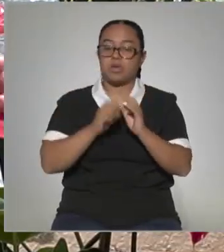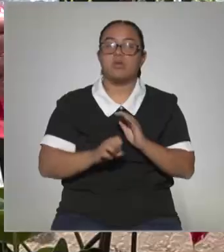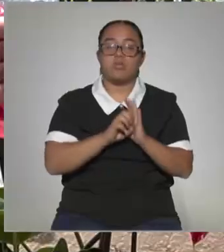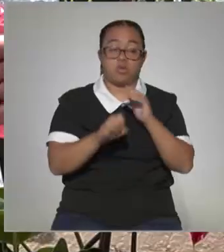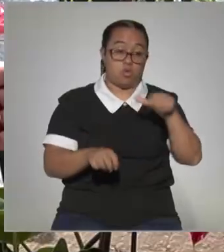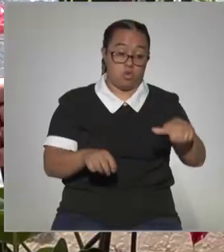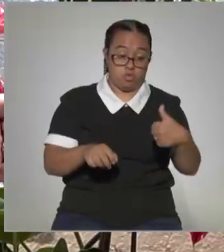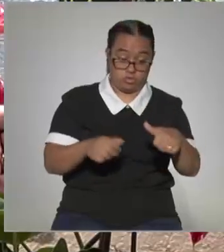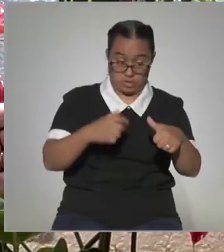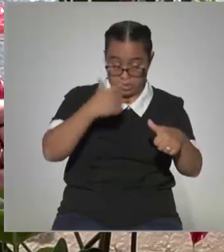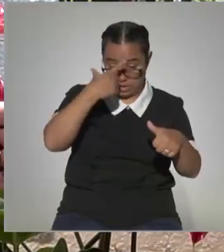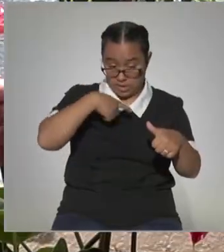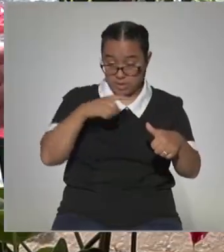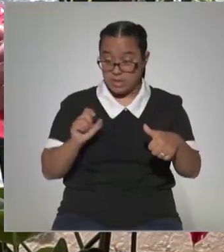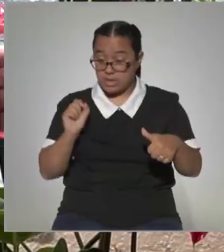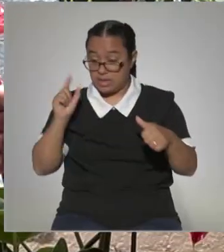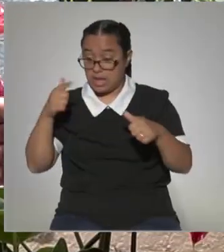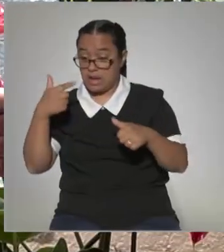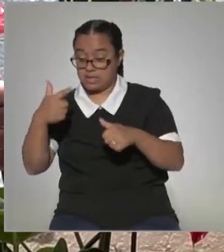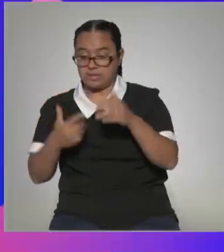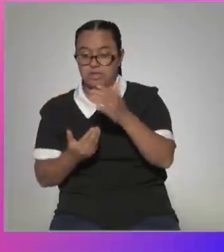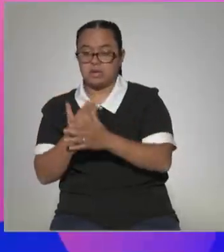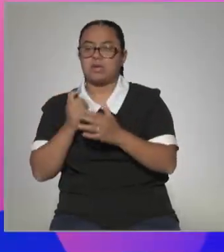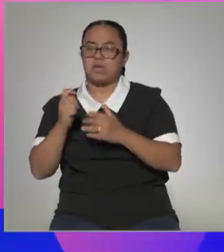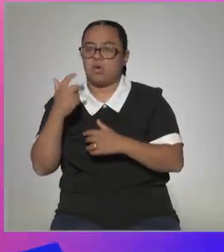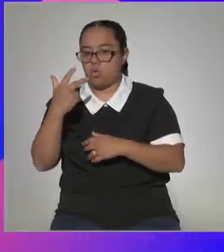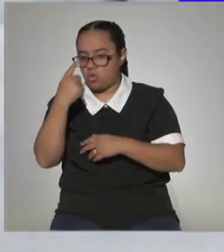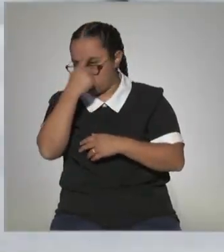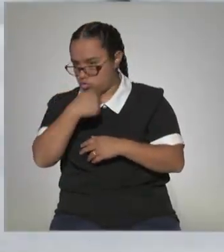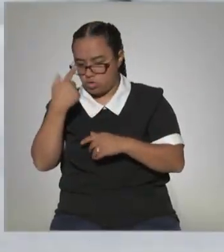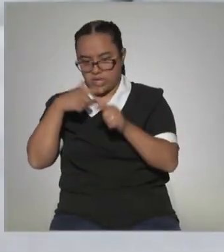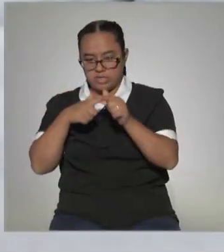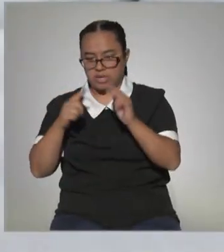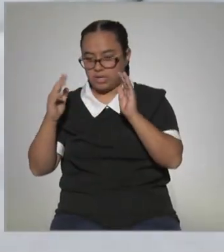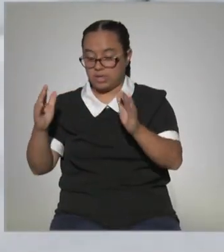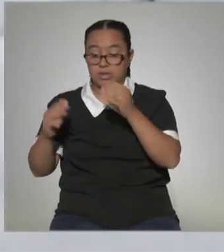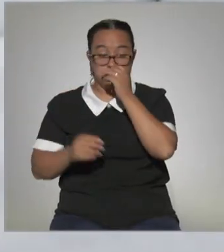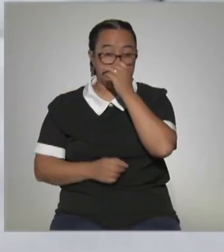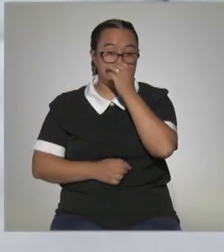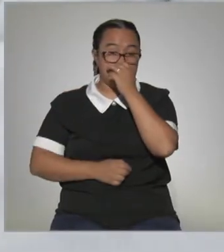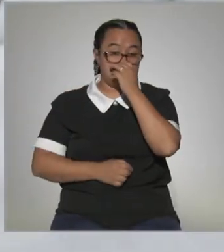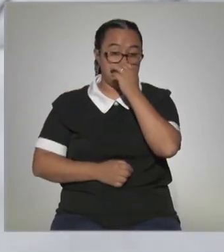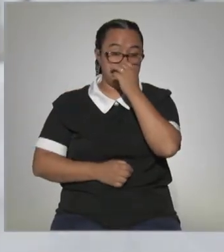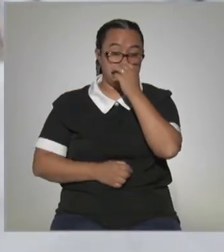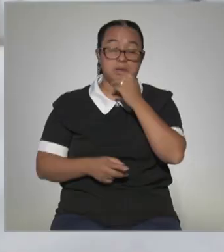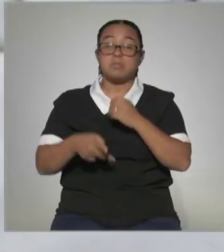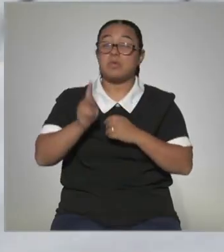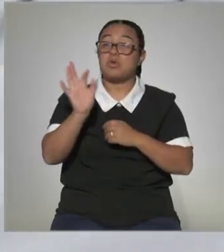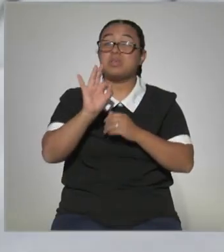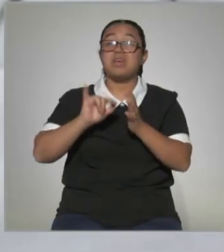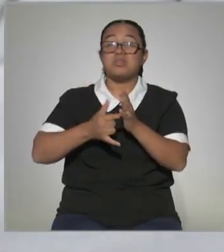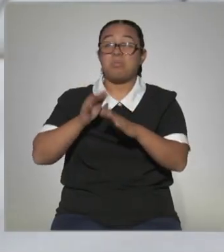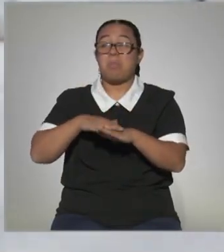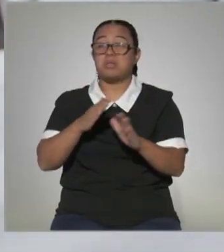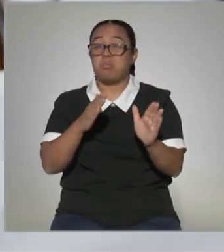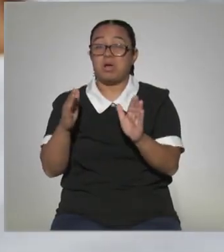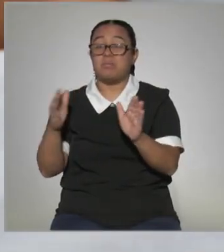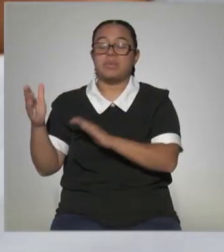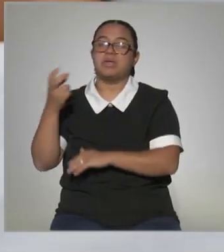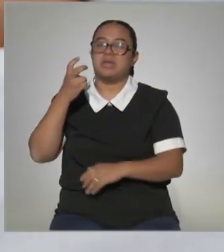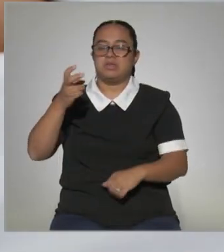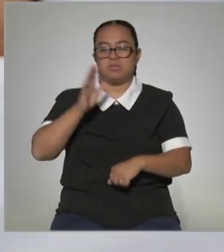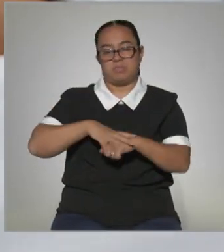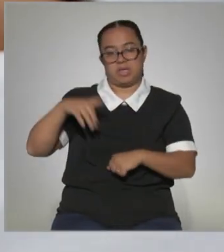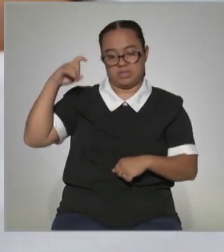11 de la noche, te levantas a las 7 de la mañana y siguen siendo 8 horas. Fuera de esos horarios, lo demás nos va a costar un poco más